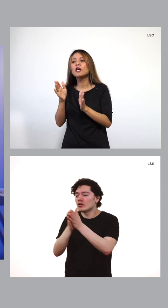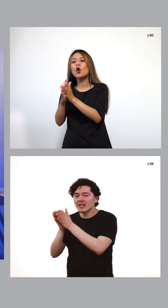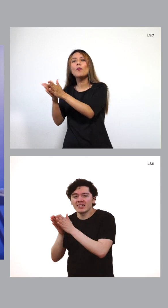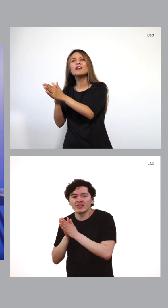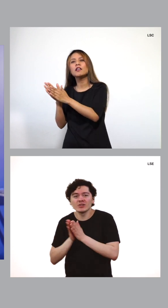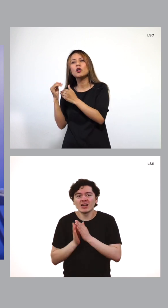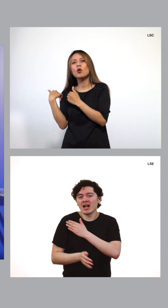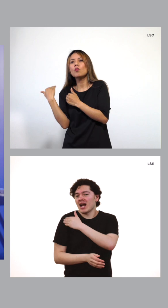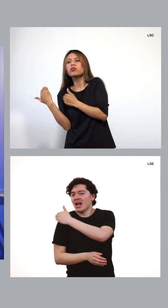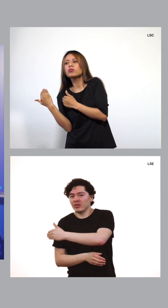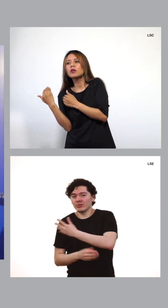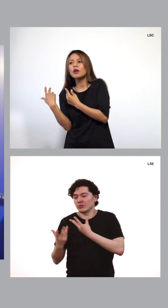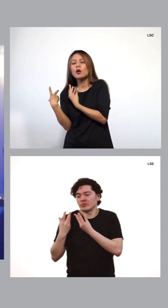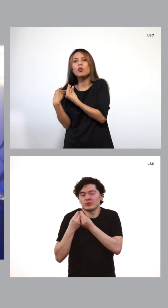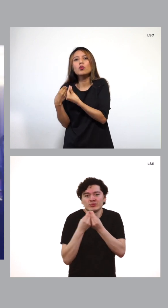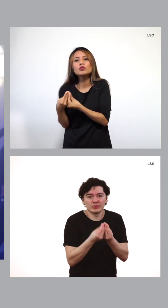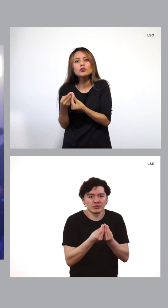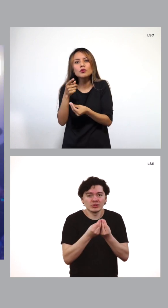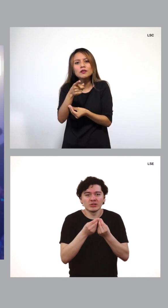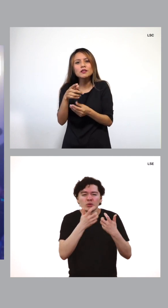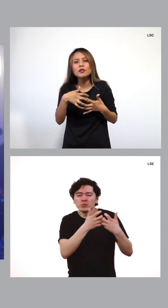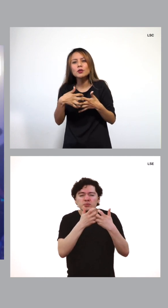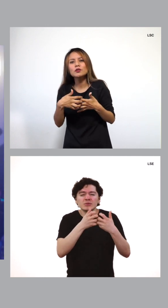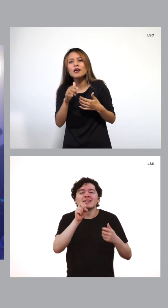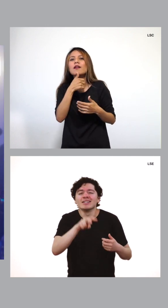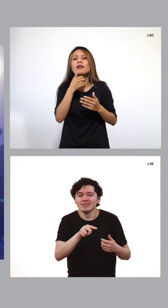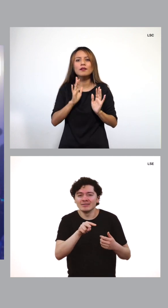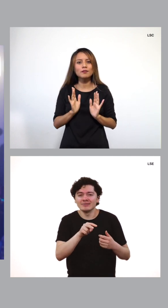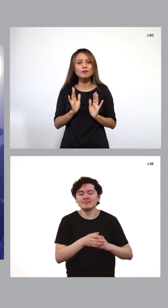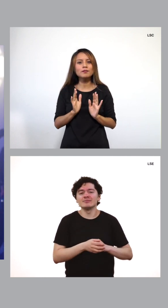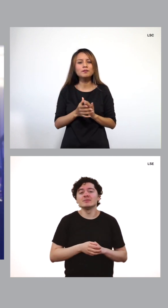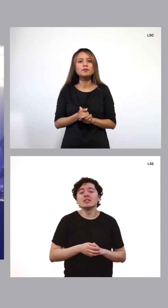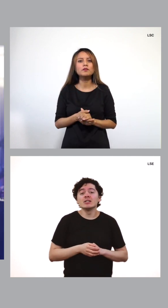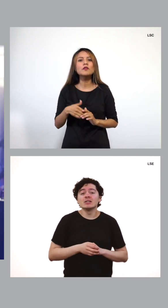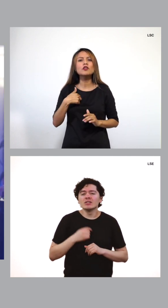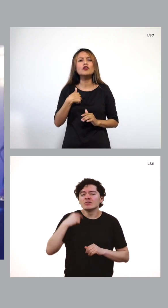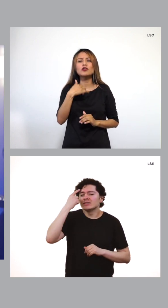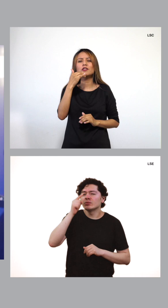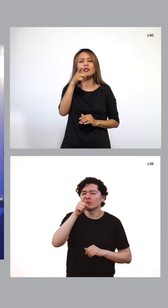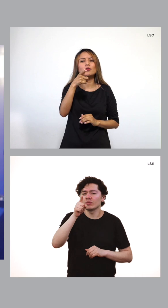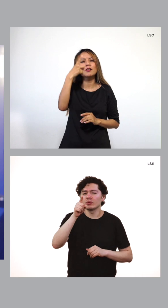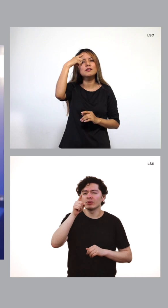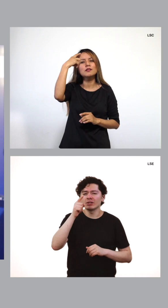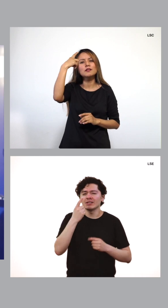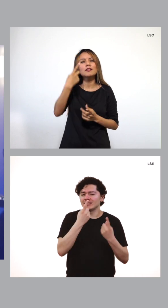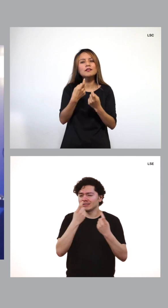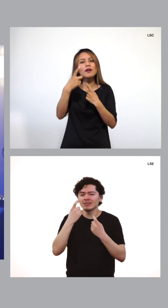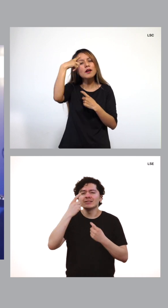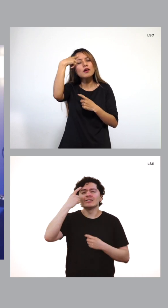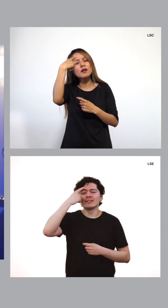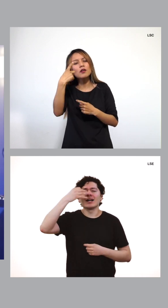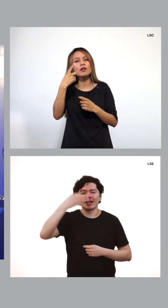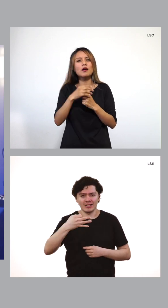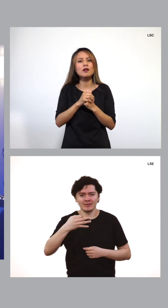Mira, yo estoy convencido que este punto es algo que necesitaba recordar, igual que yo. Estoy convencido que han habido